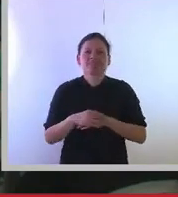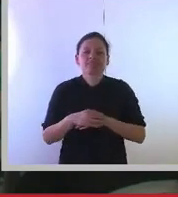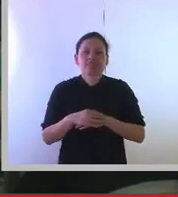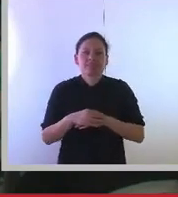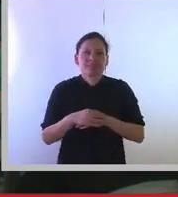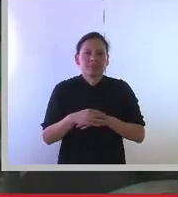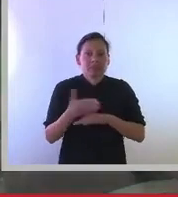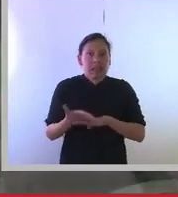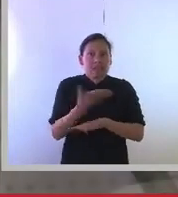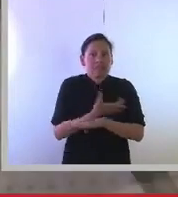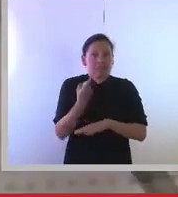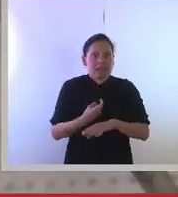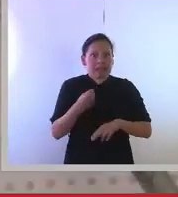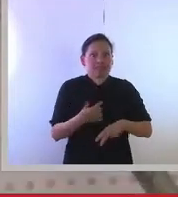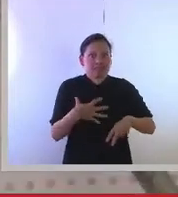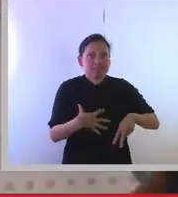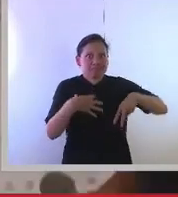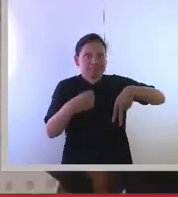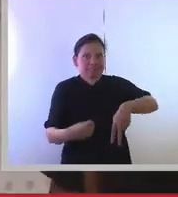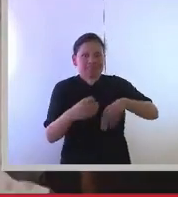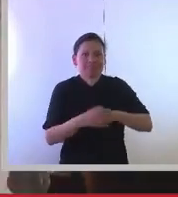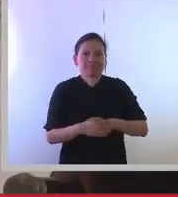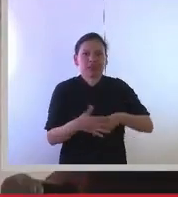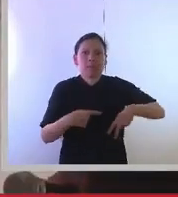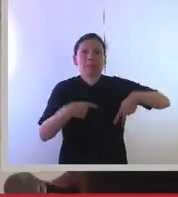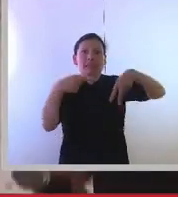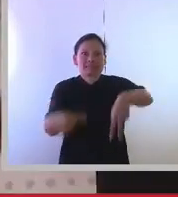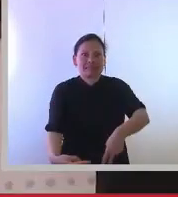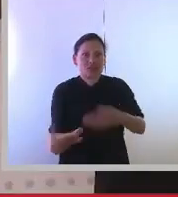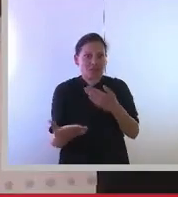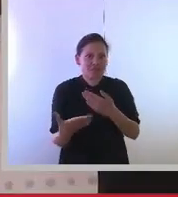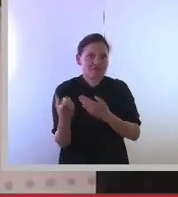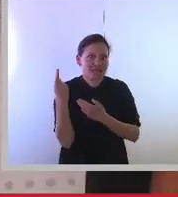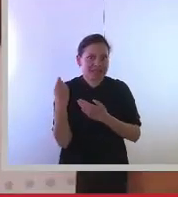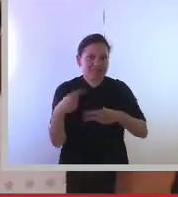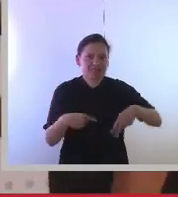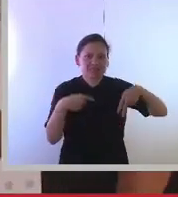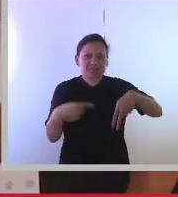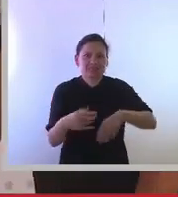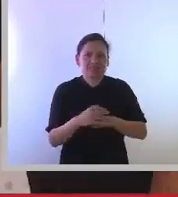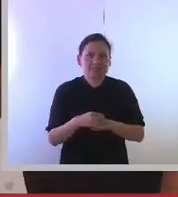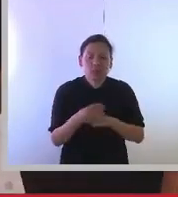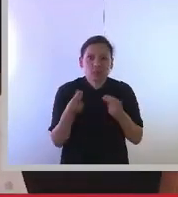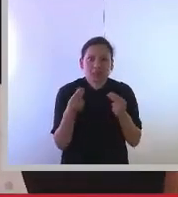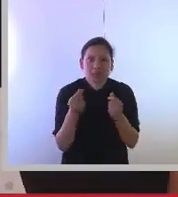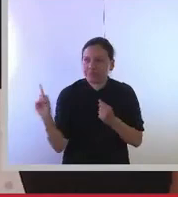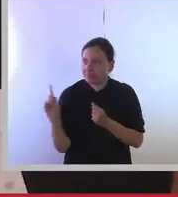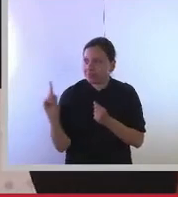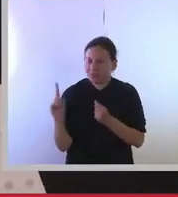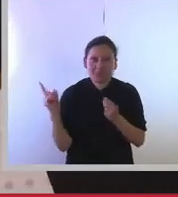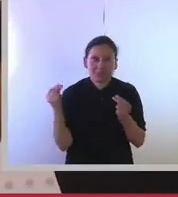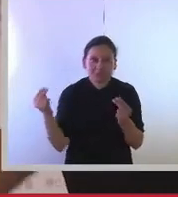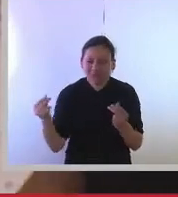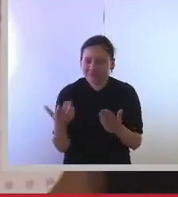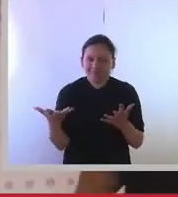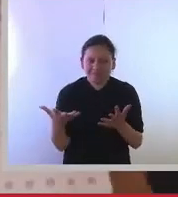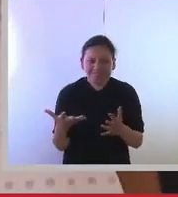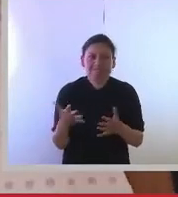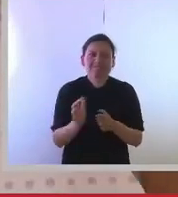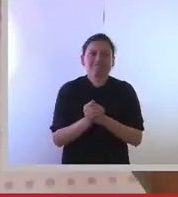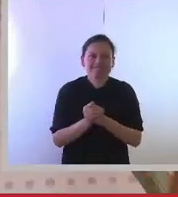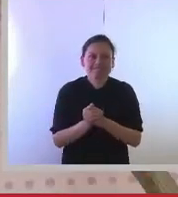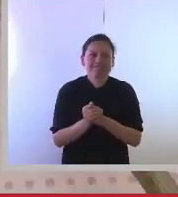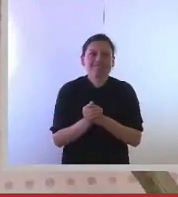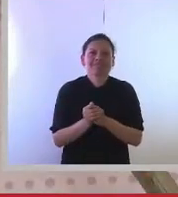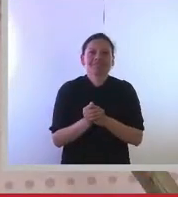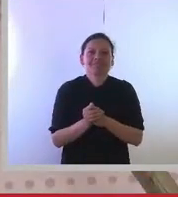no la habíamos presentado porque íbamos muy rápido y hemos perdido otra